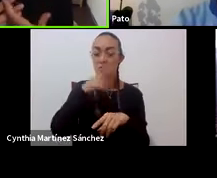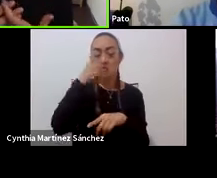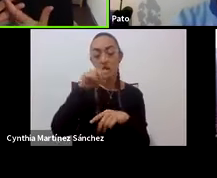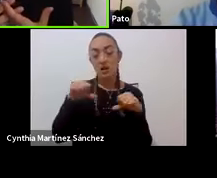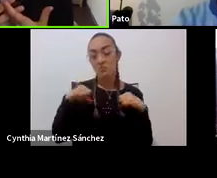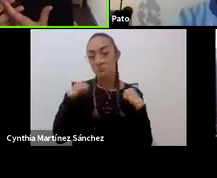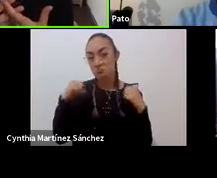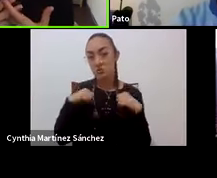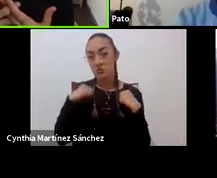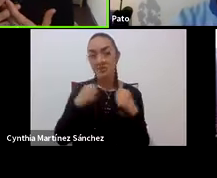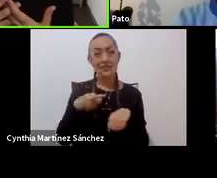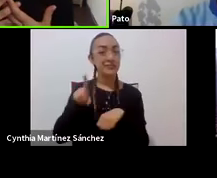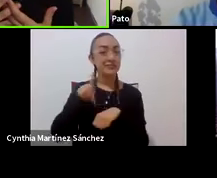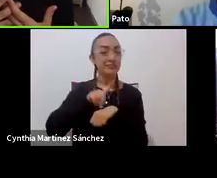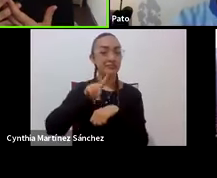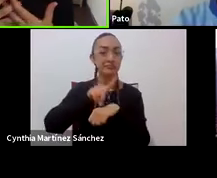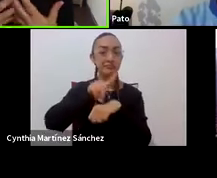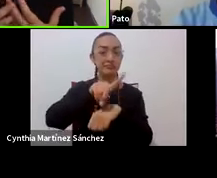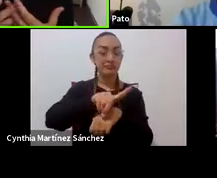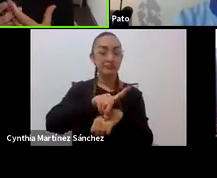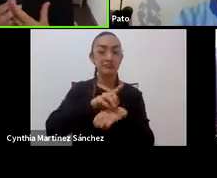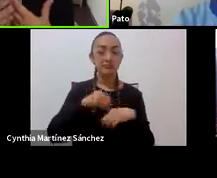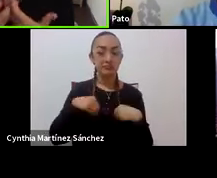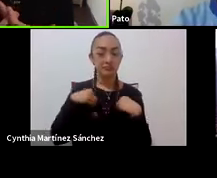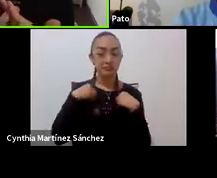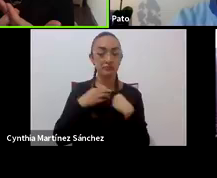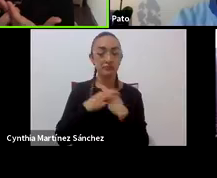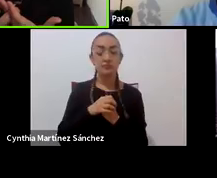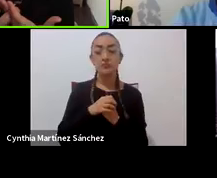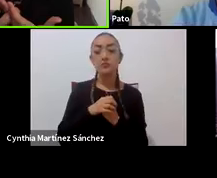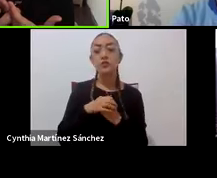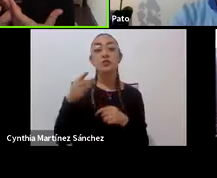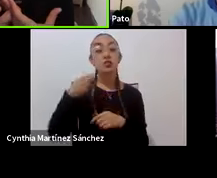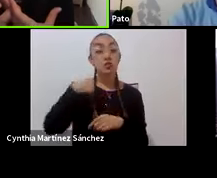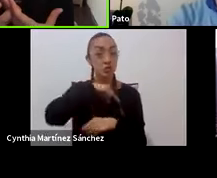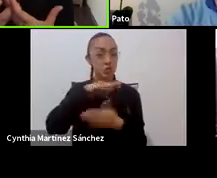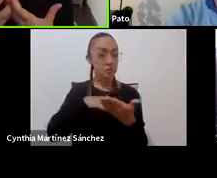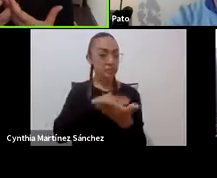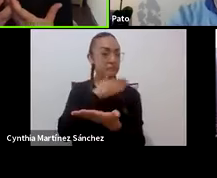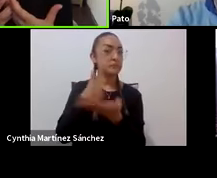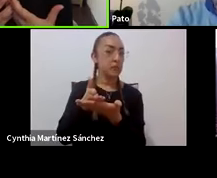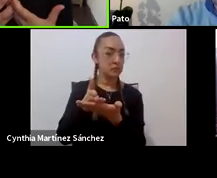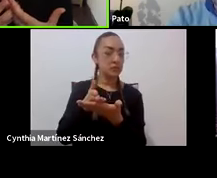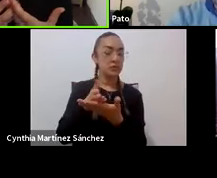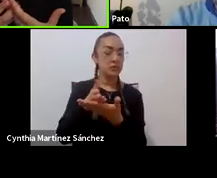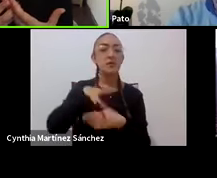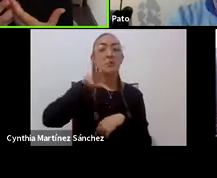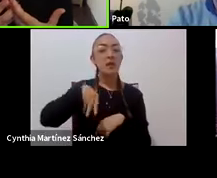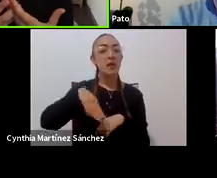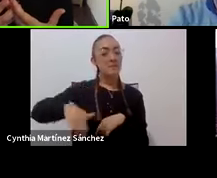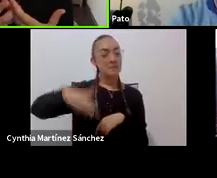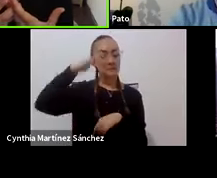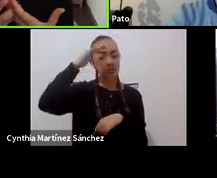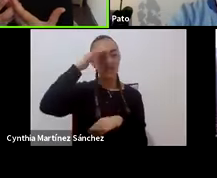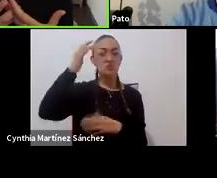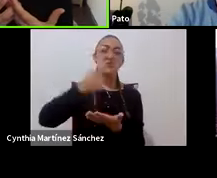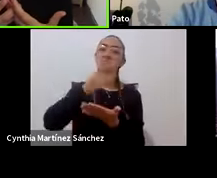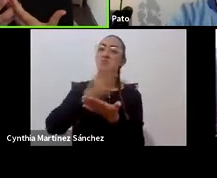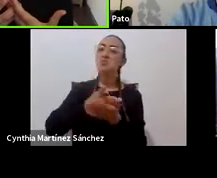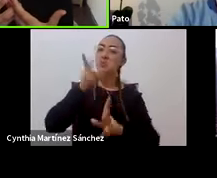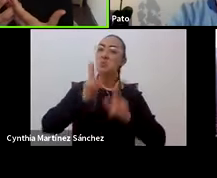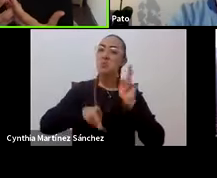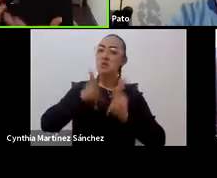adolescentes todos los días. Y cuando nosotros acudimos, tal como decía Patricio, nosotros llegamos pensando que íbamos a hablar y nos tocó